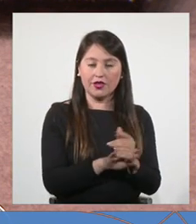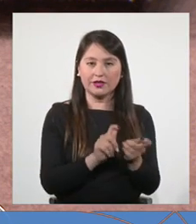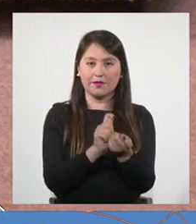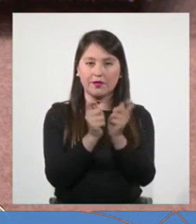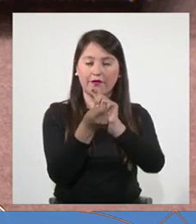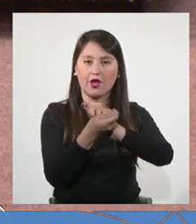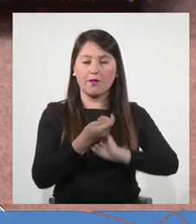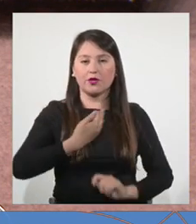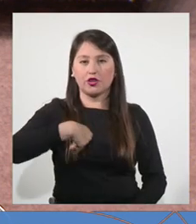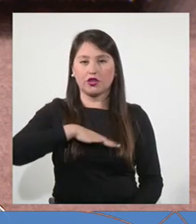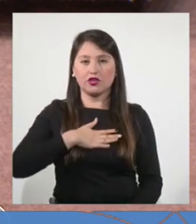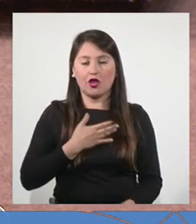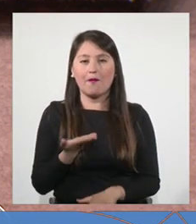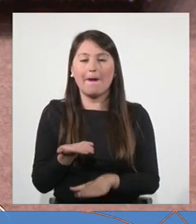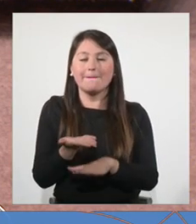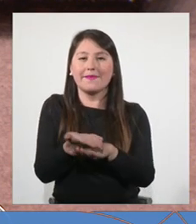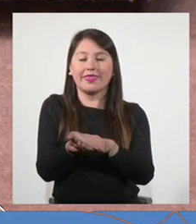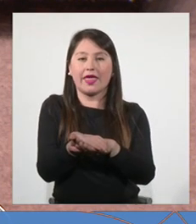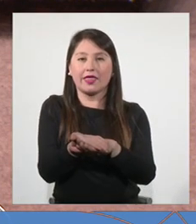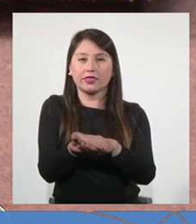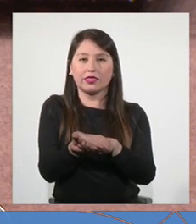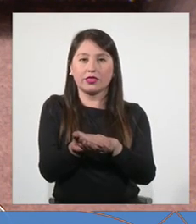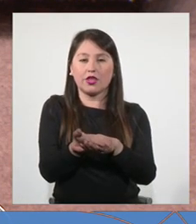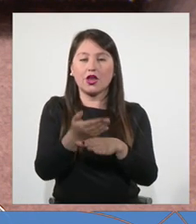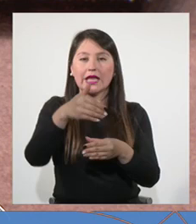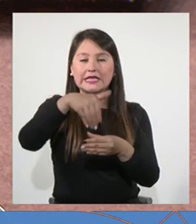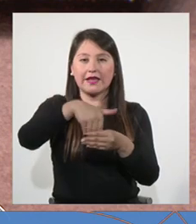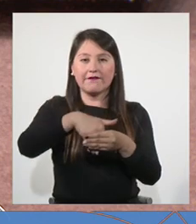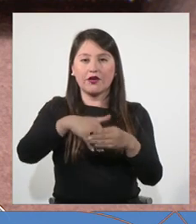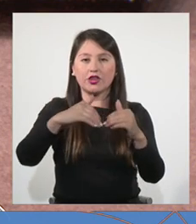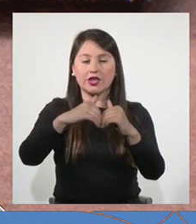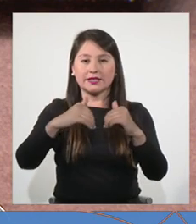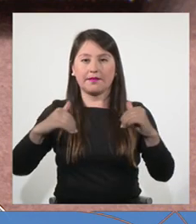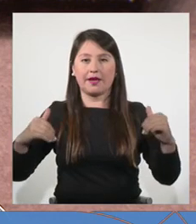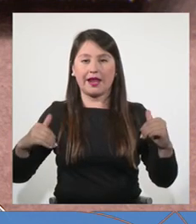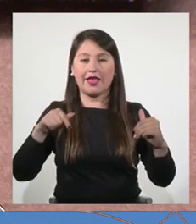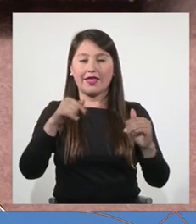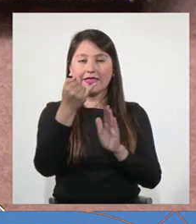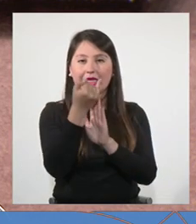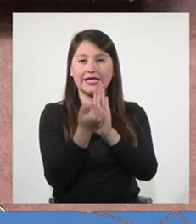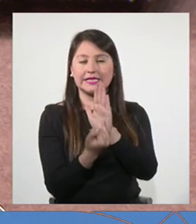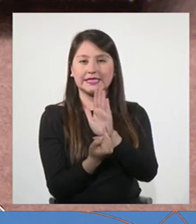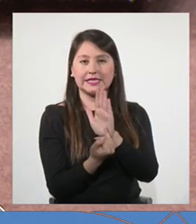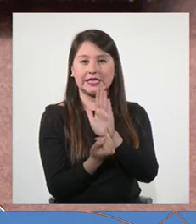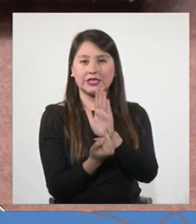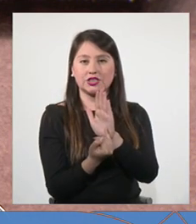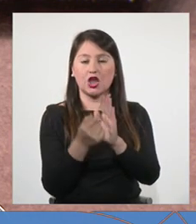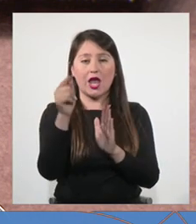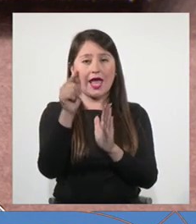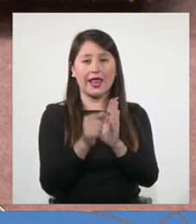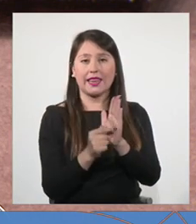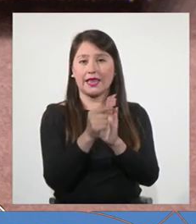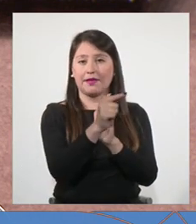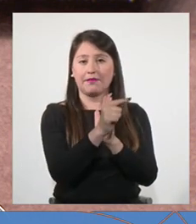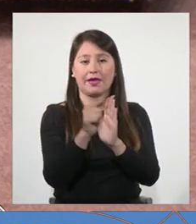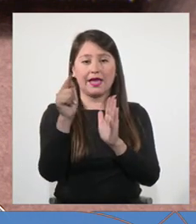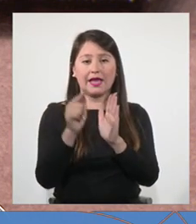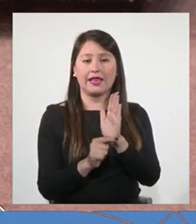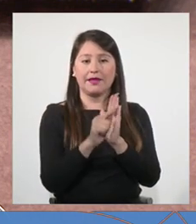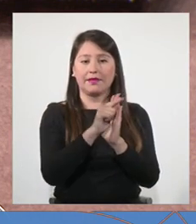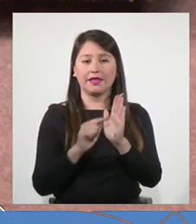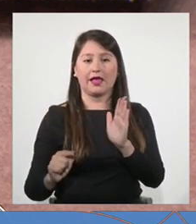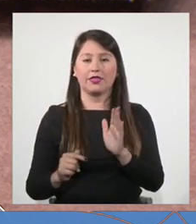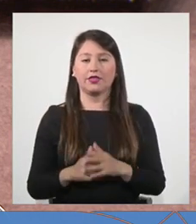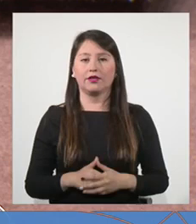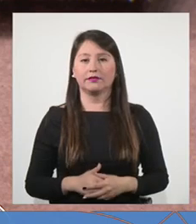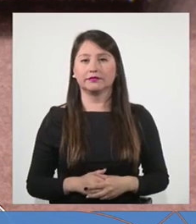eso nosotros estamos pidiendo que se vote de manera separada este inciso, eliminándolo. Creo que es